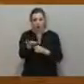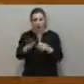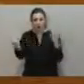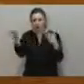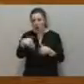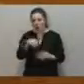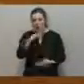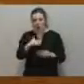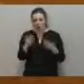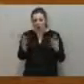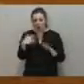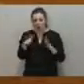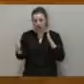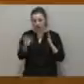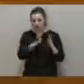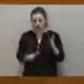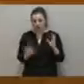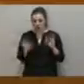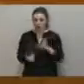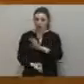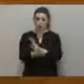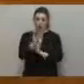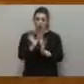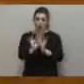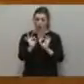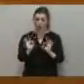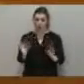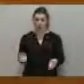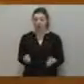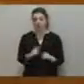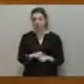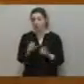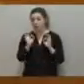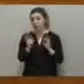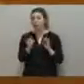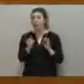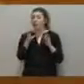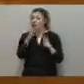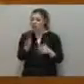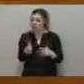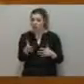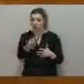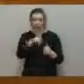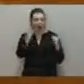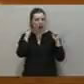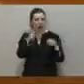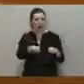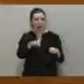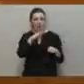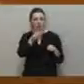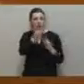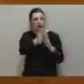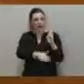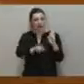incapacidades temporales que se producen en estos servicios. Así que, por todo ello, completamente de acuerdo con resolver la lista de